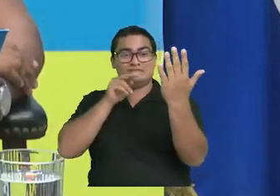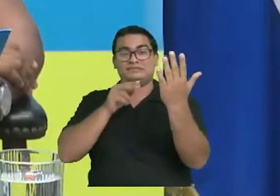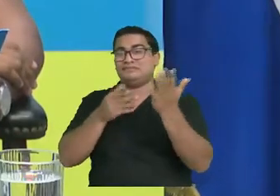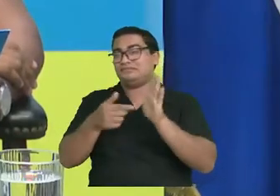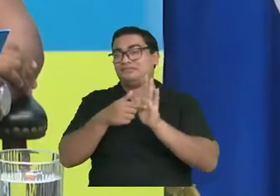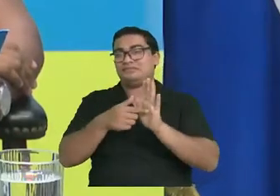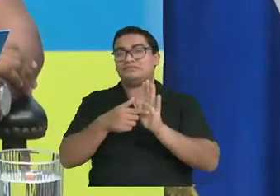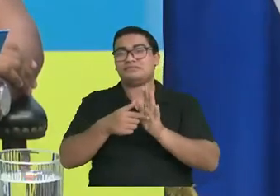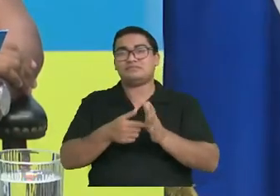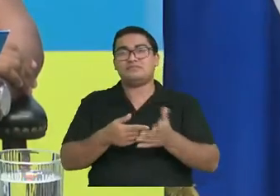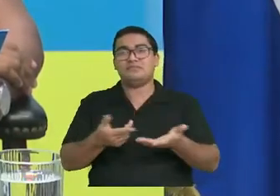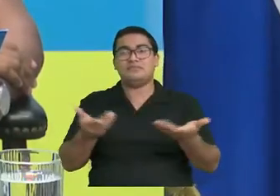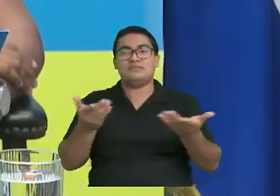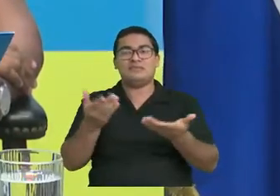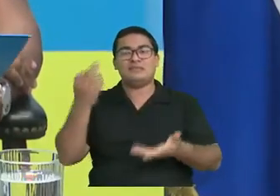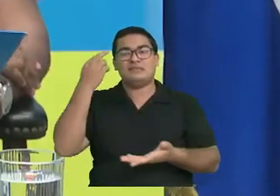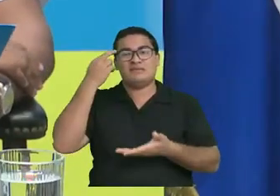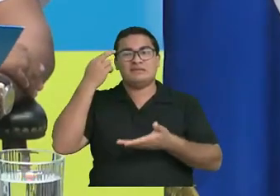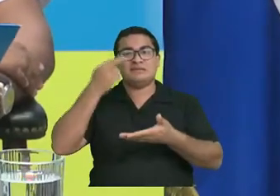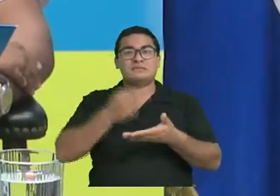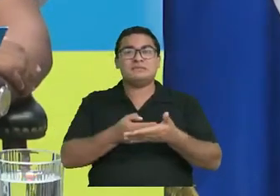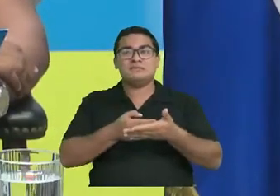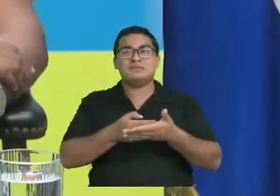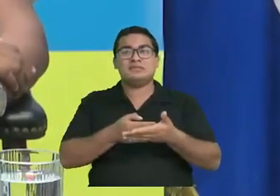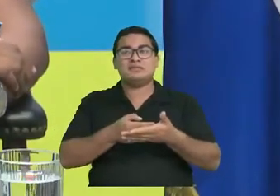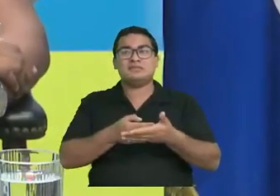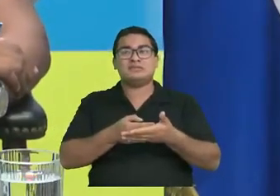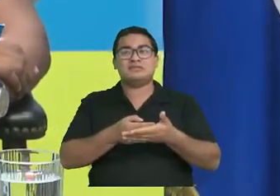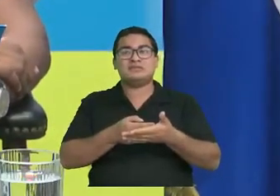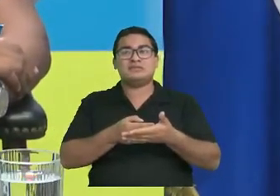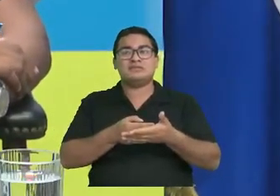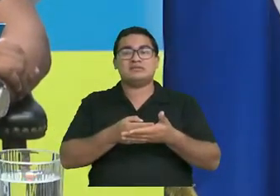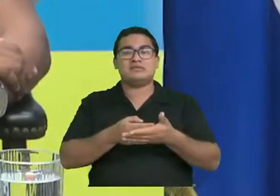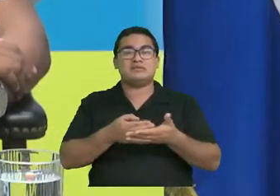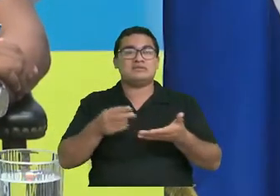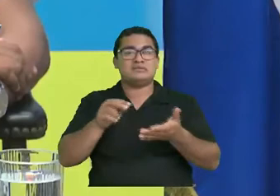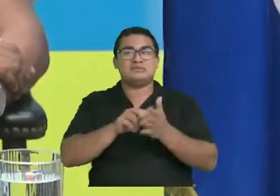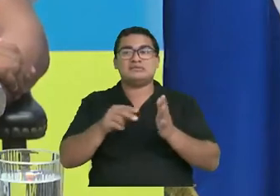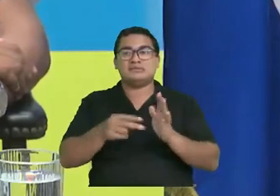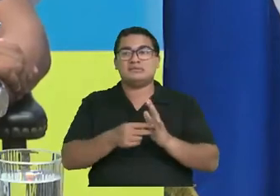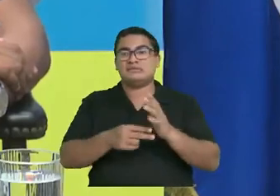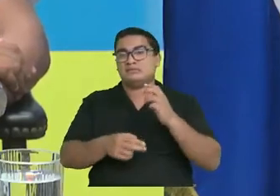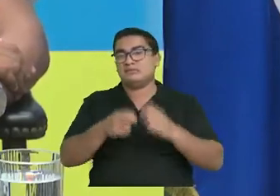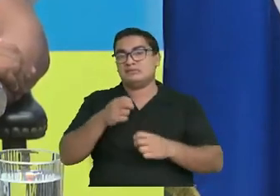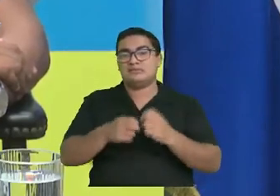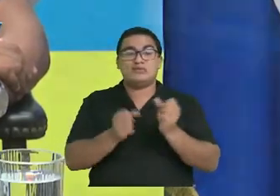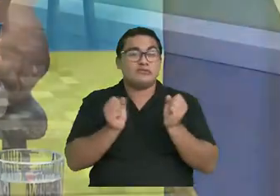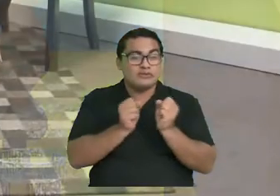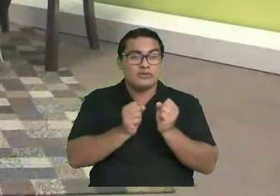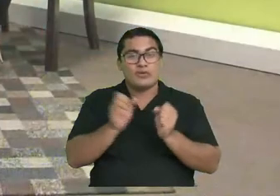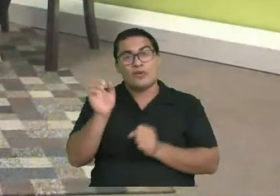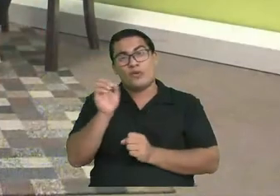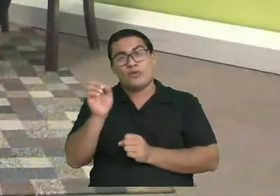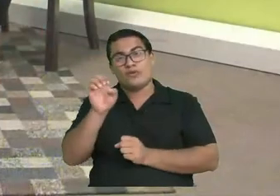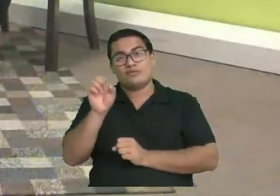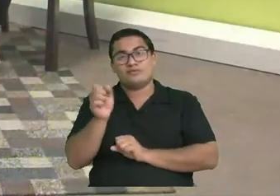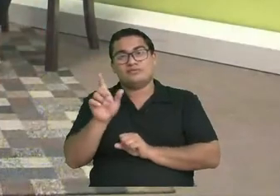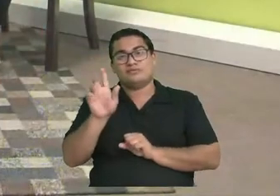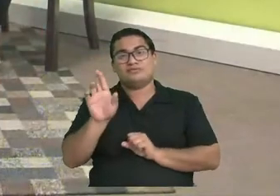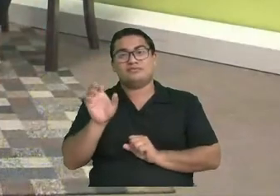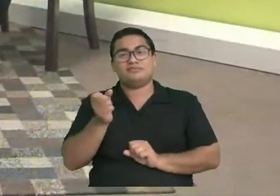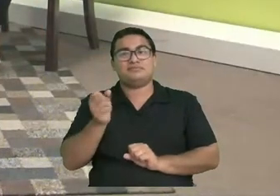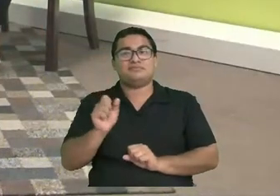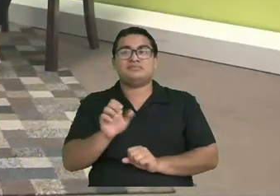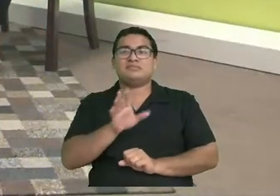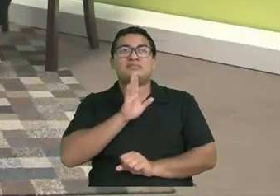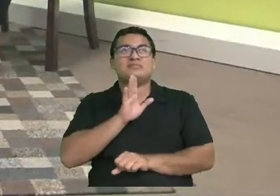Porque solamente recordemos que cuando hay un efecto desencadenante, ¿estrés o frío? O frío. Ahora, hablemos del